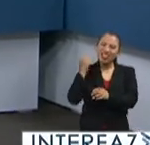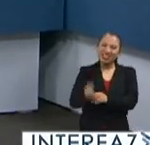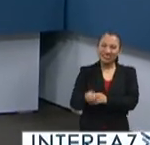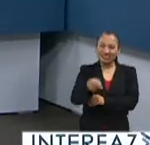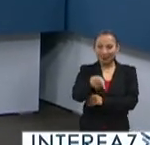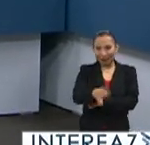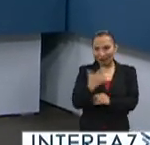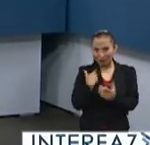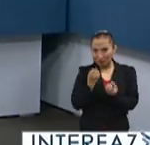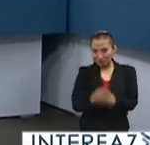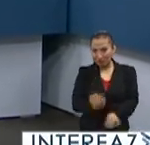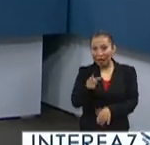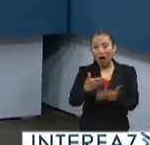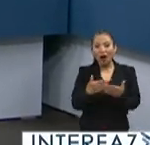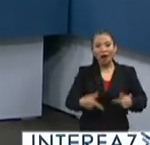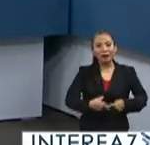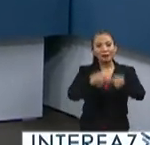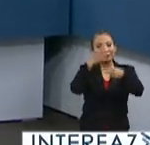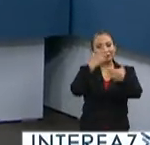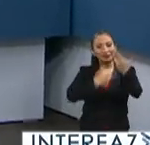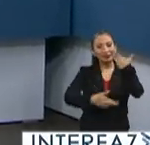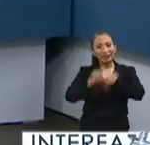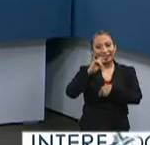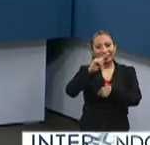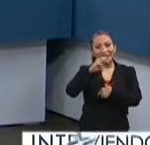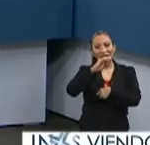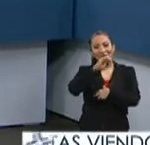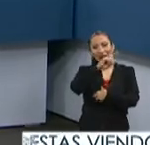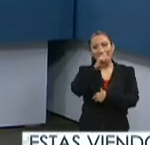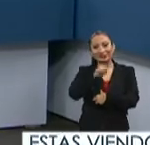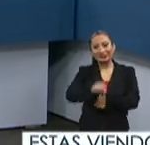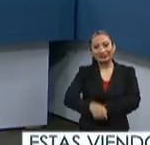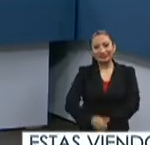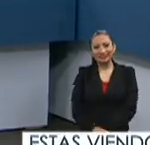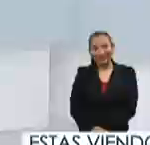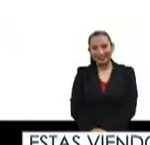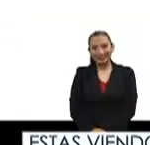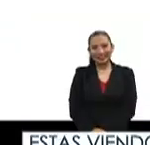así que no se lo pierdan. Vamos a hacer una breve pausa. Esto es Interfaz.